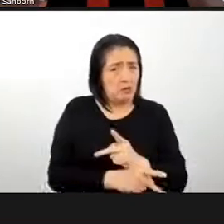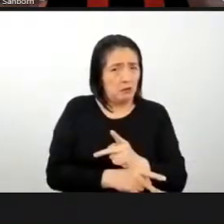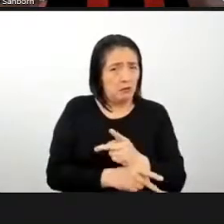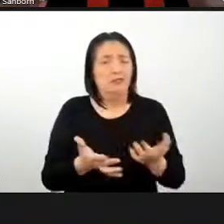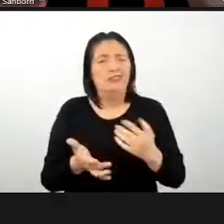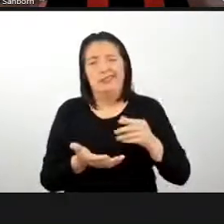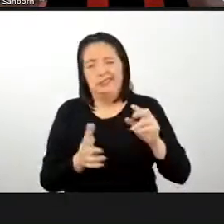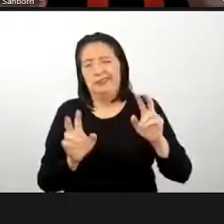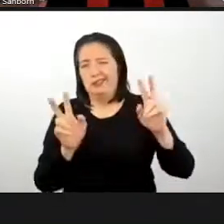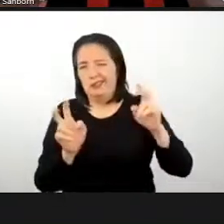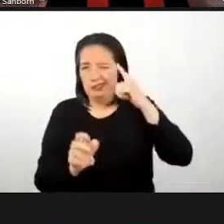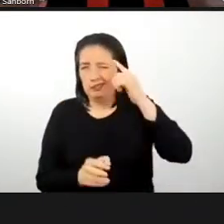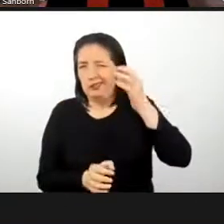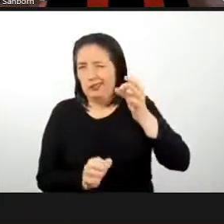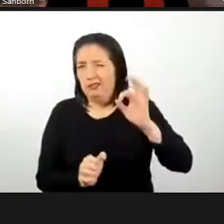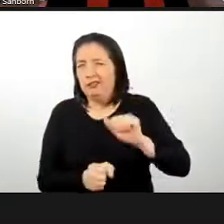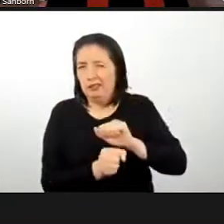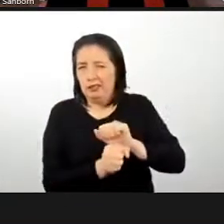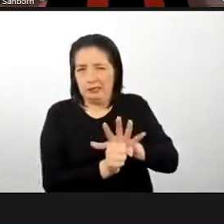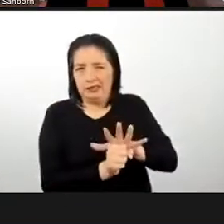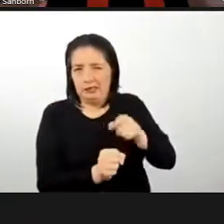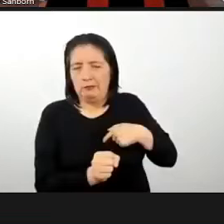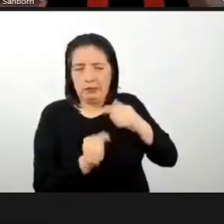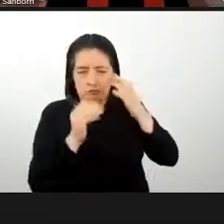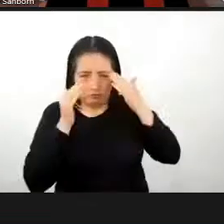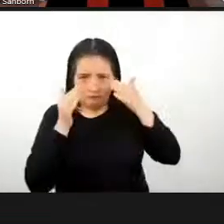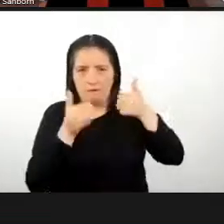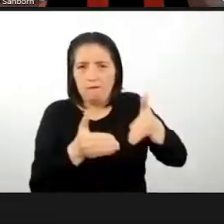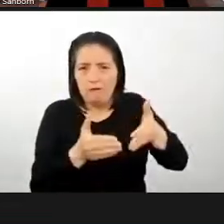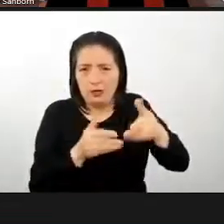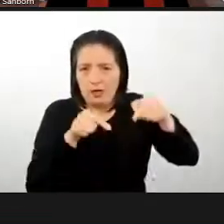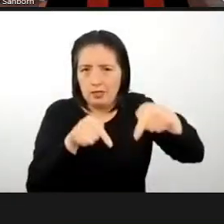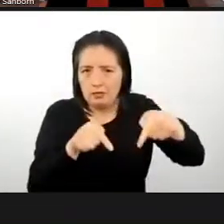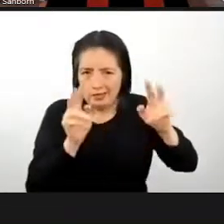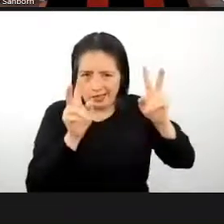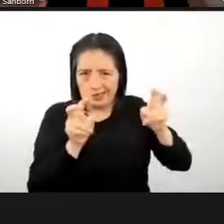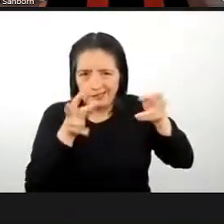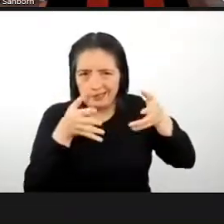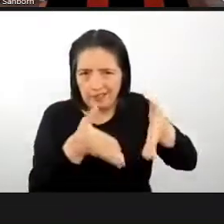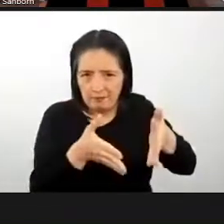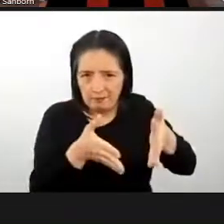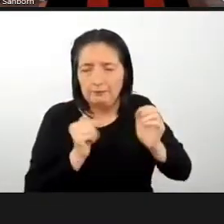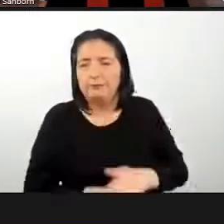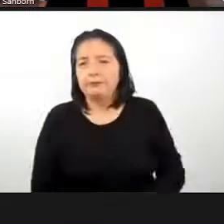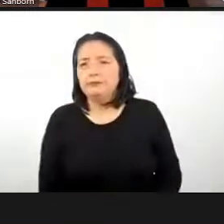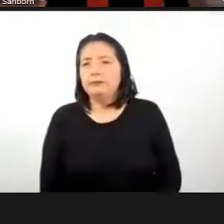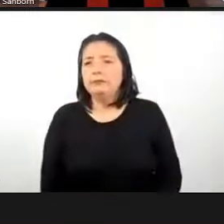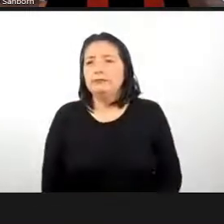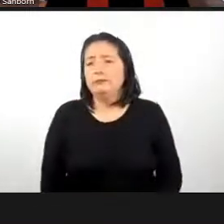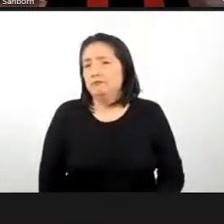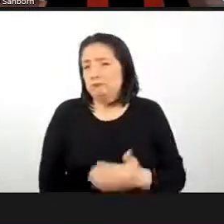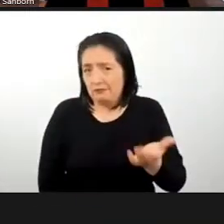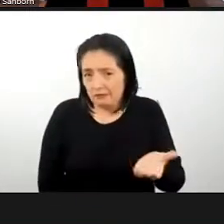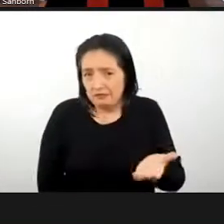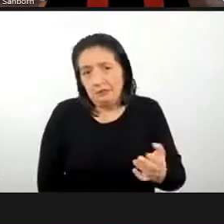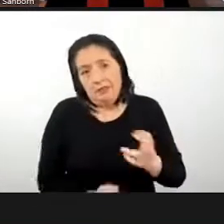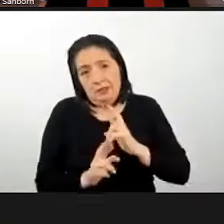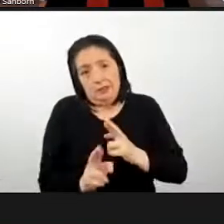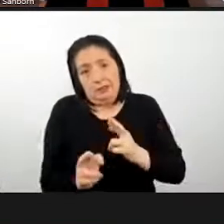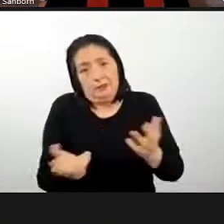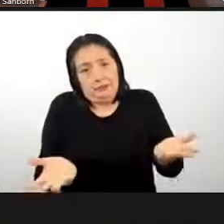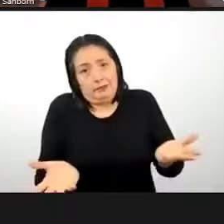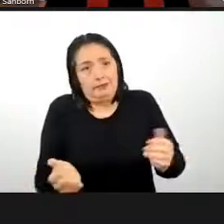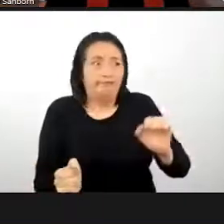a la pandemia. Yo sí lo he enfocado y desde luego esta es la respuesta, es obvia, ¿no?